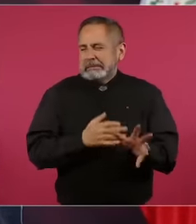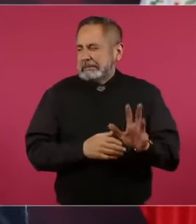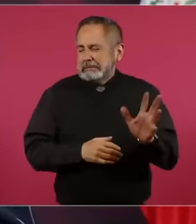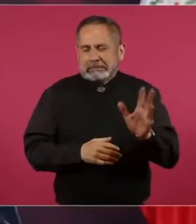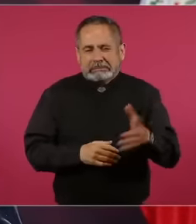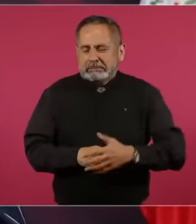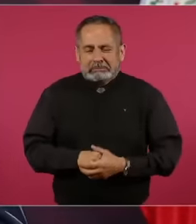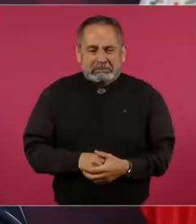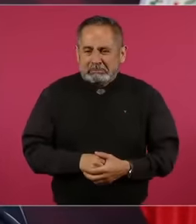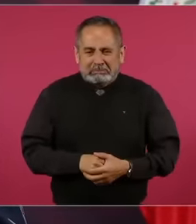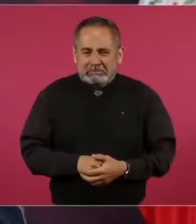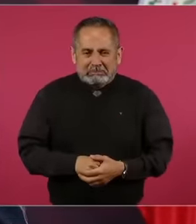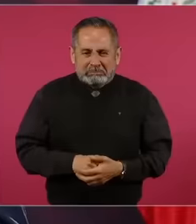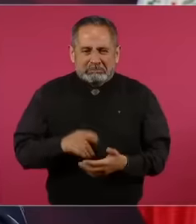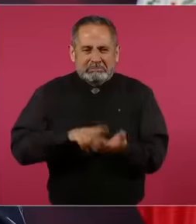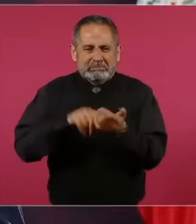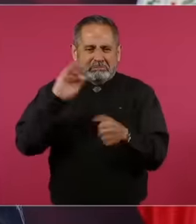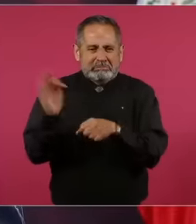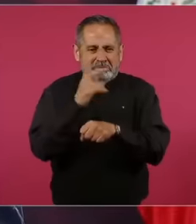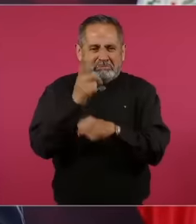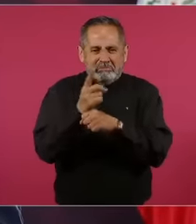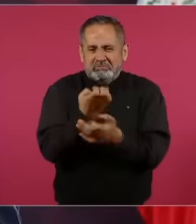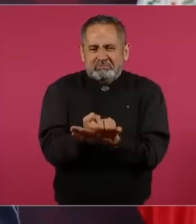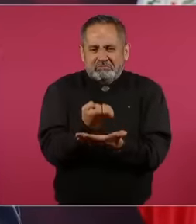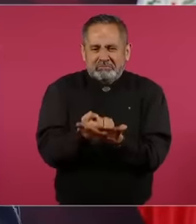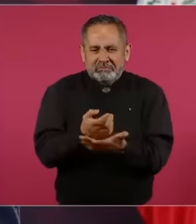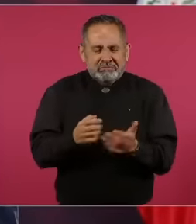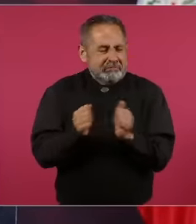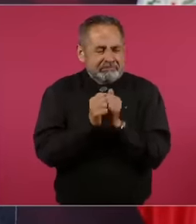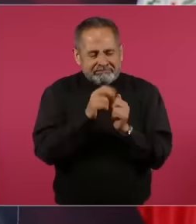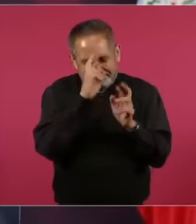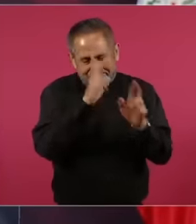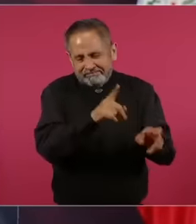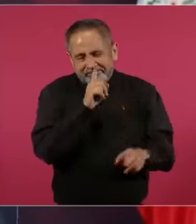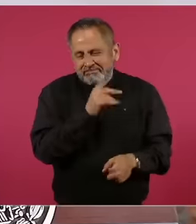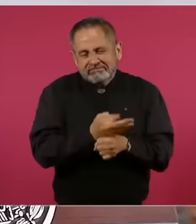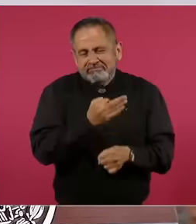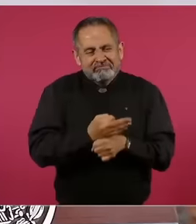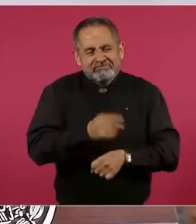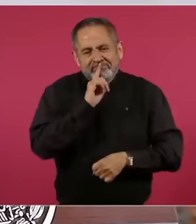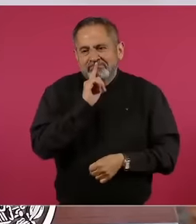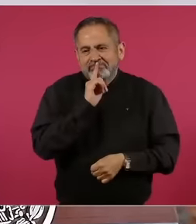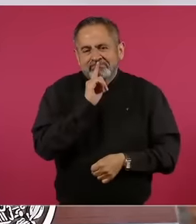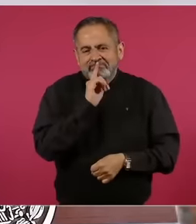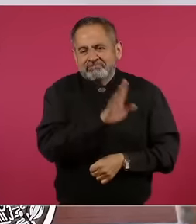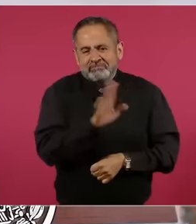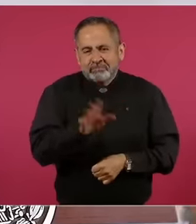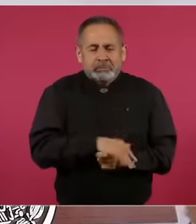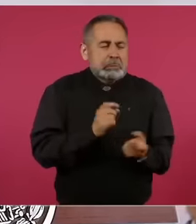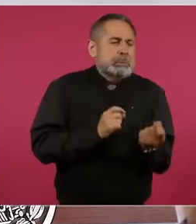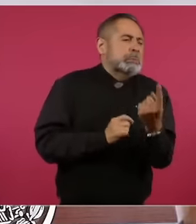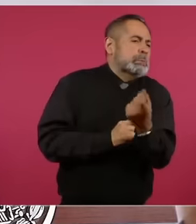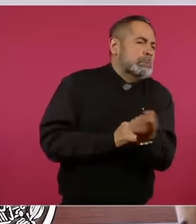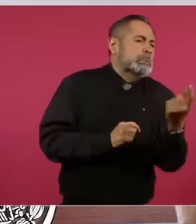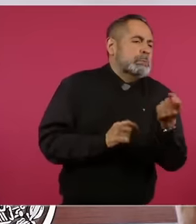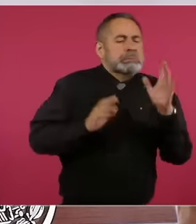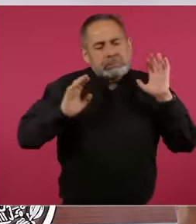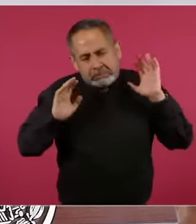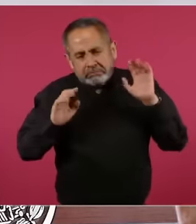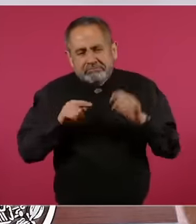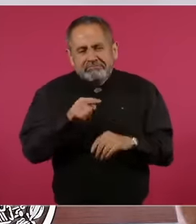de la Facultad de Economía, con todo respeto y con honrosas excepciones,